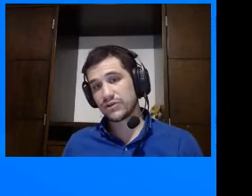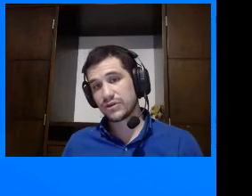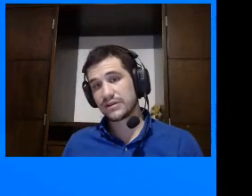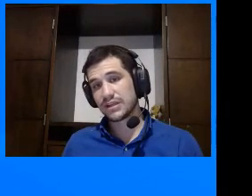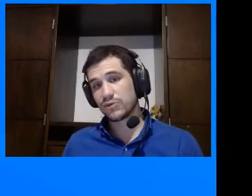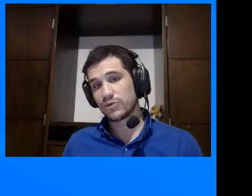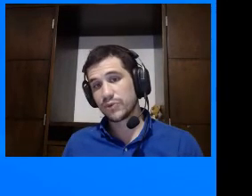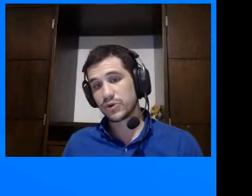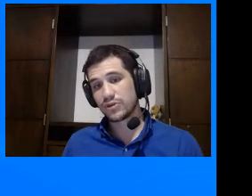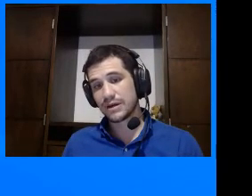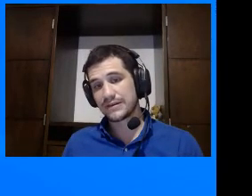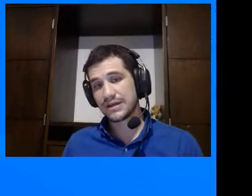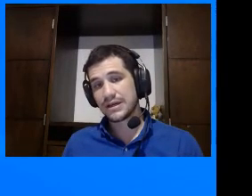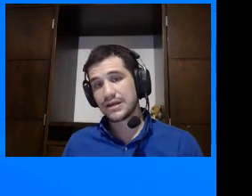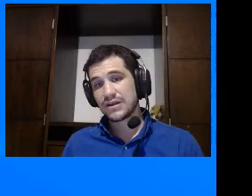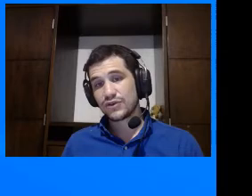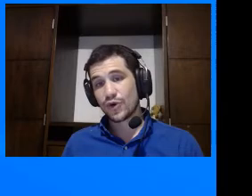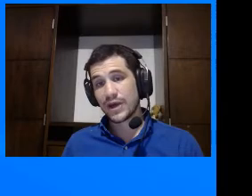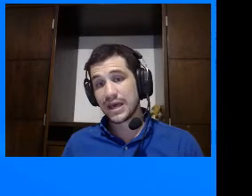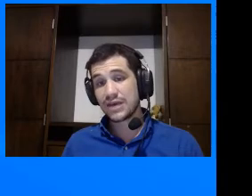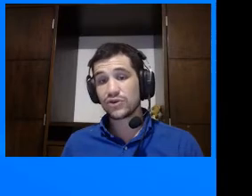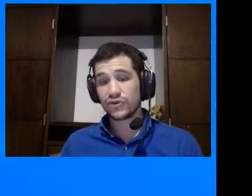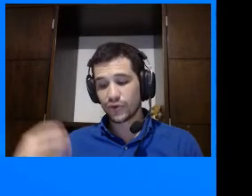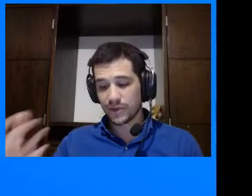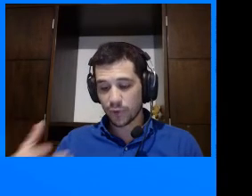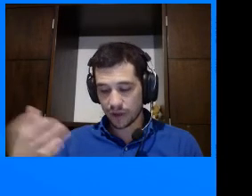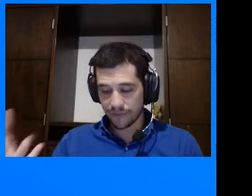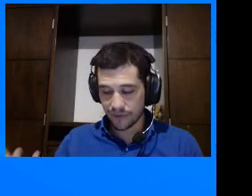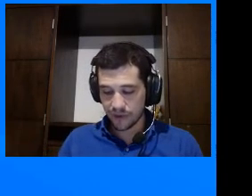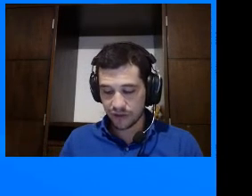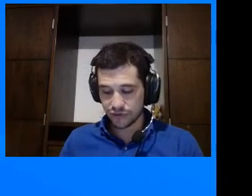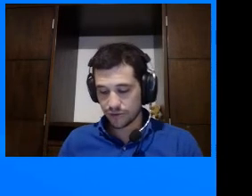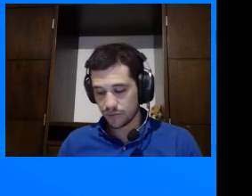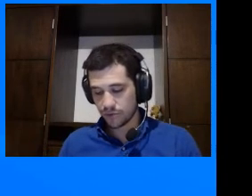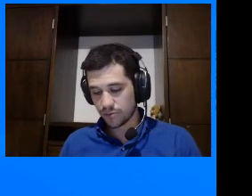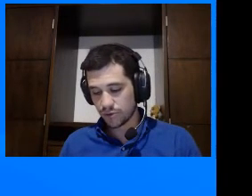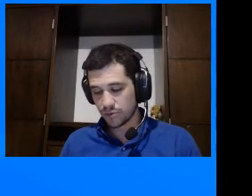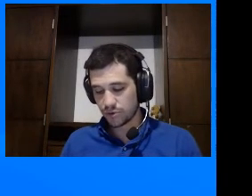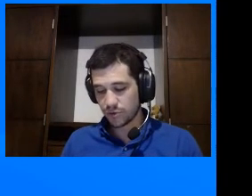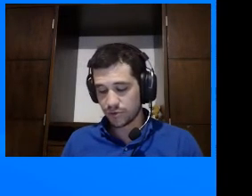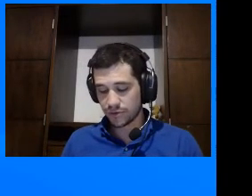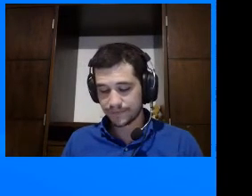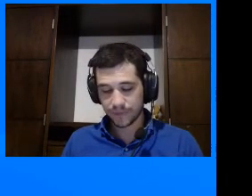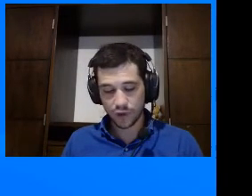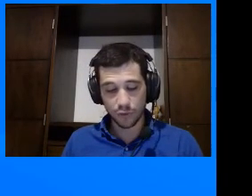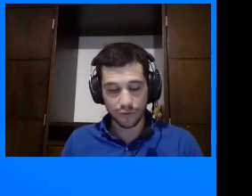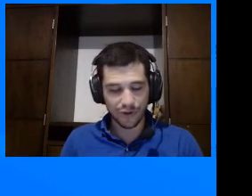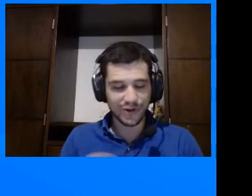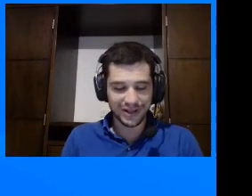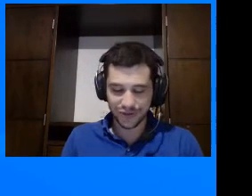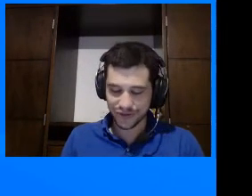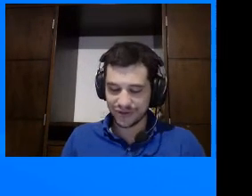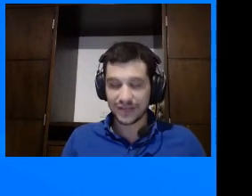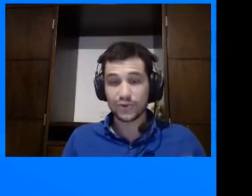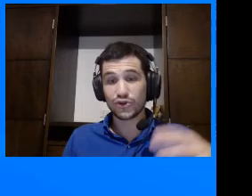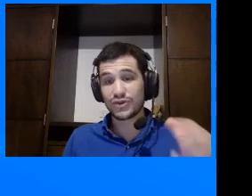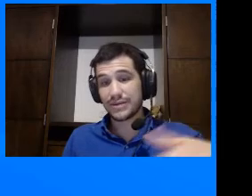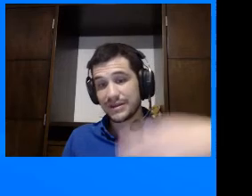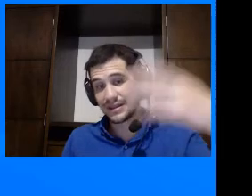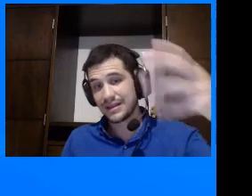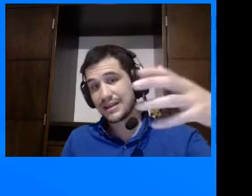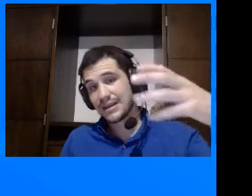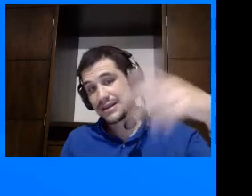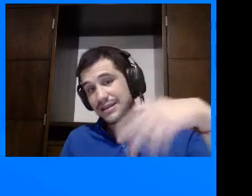nuestra colección y entendemos un poquito más sobre ellos y sobre por qué fueron hechos como fueron hechos, ¿no? Tenemos